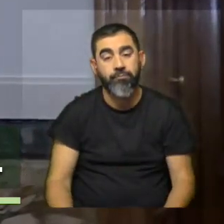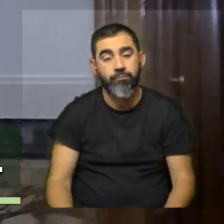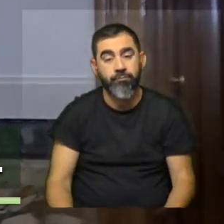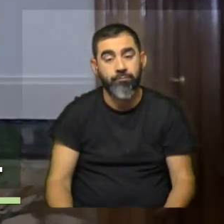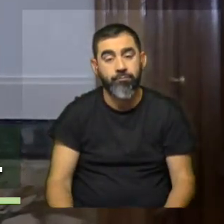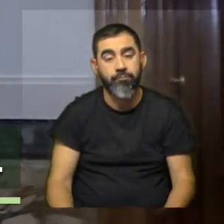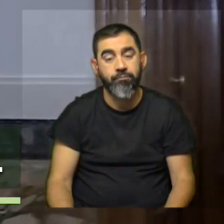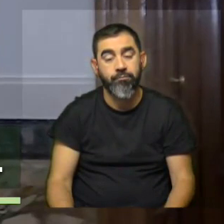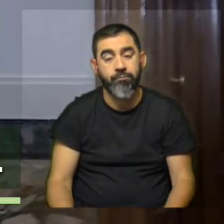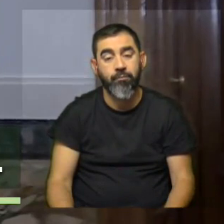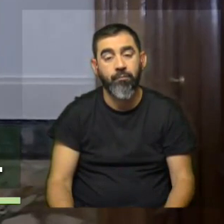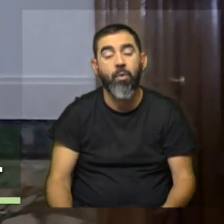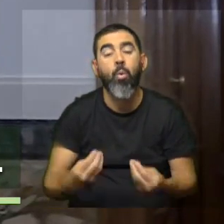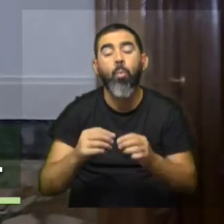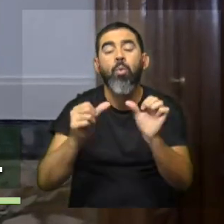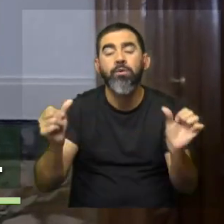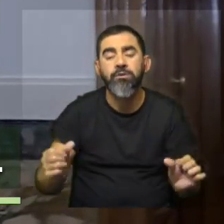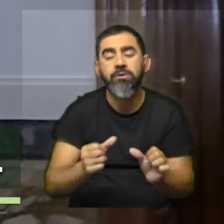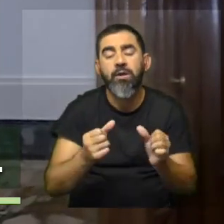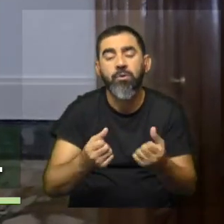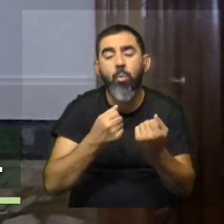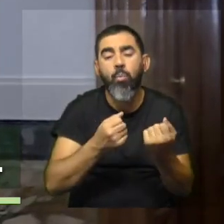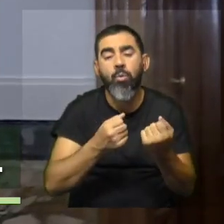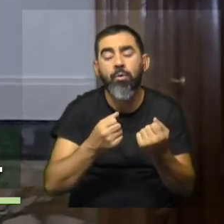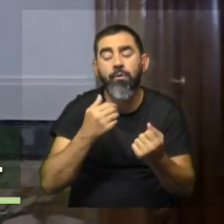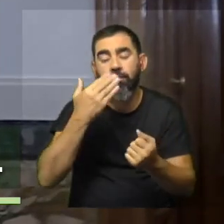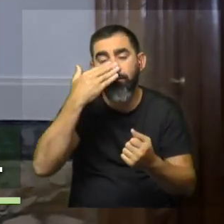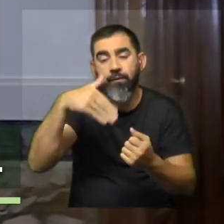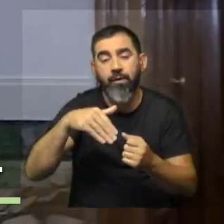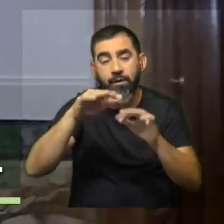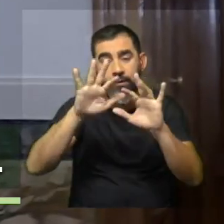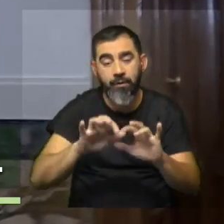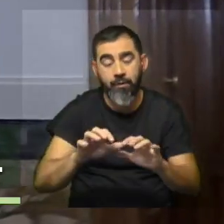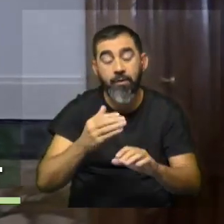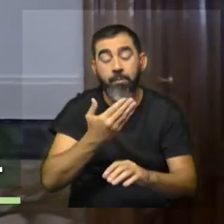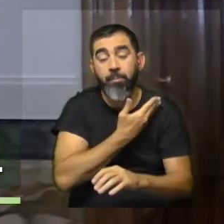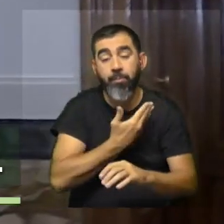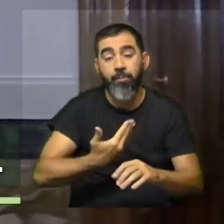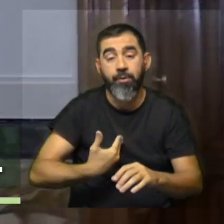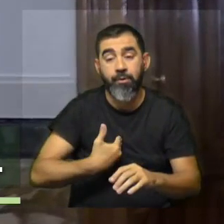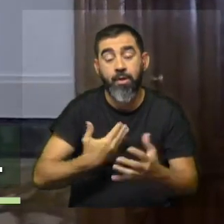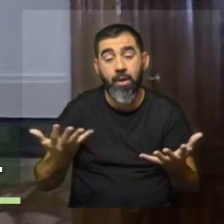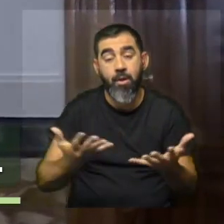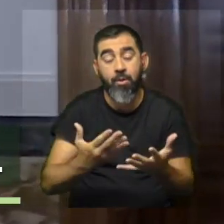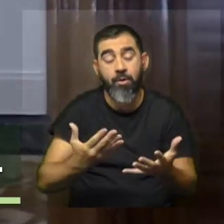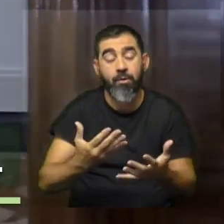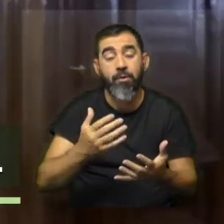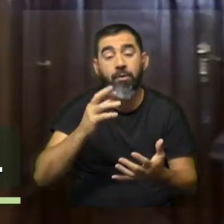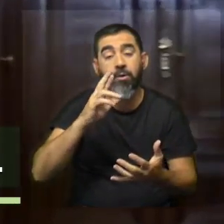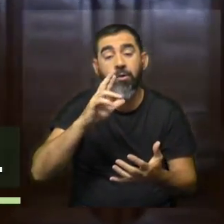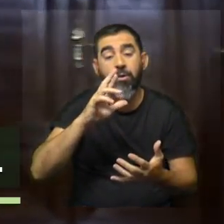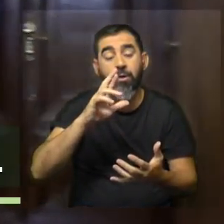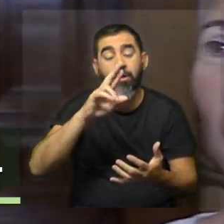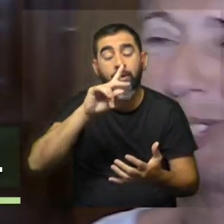este asunto y cómo se va a instrumentar, cómo se va a ir llegando a esta conclusión final, estamos con quien preside este órgano, Amanda Rosa de la